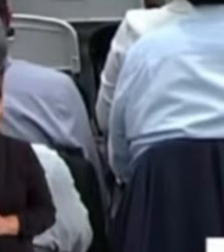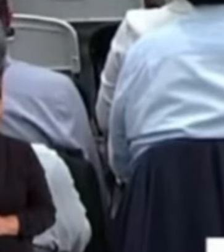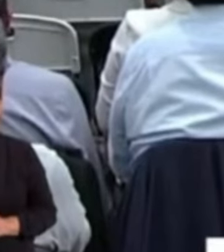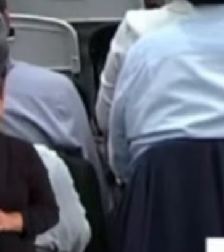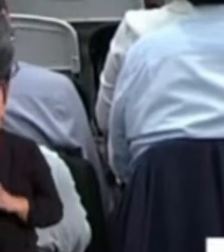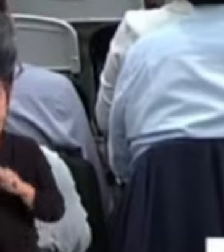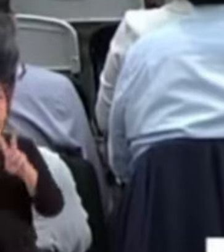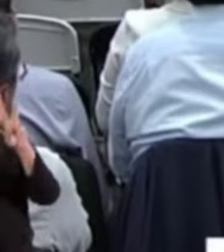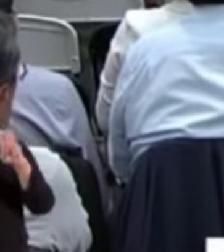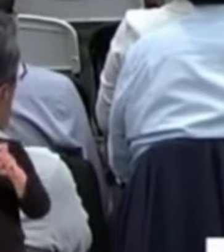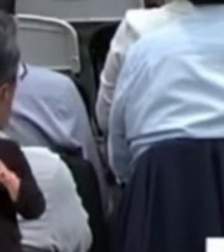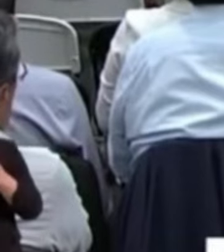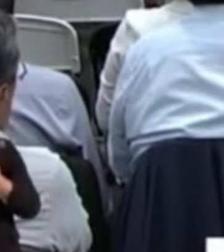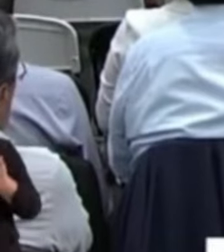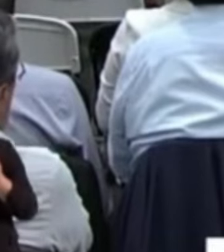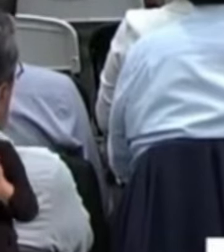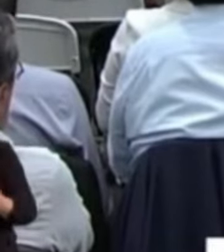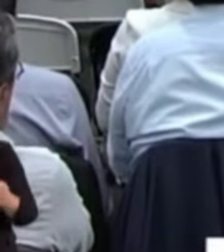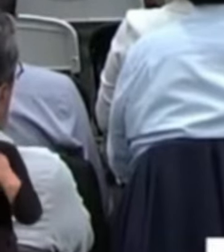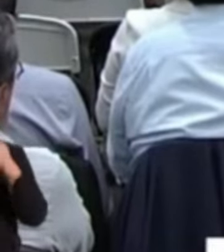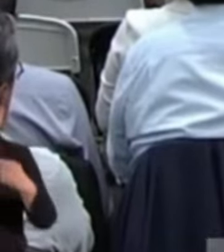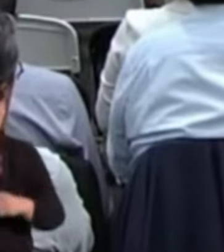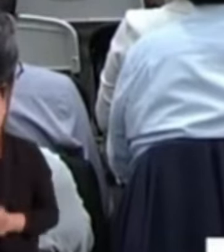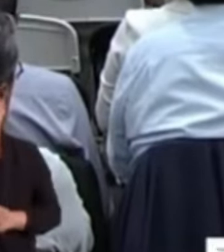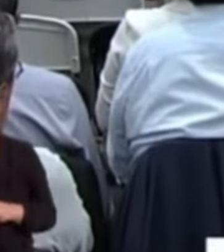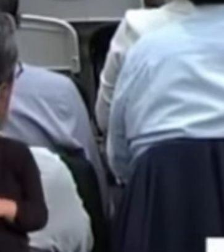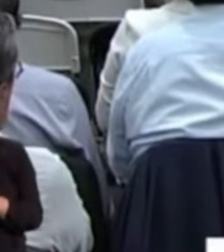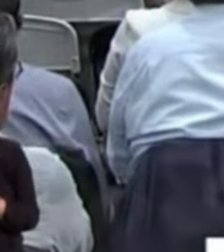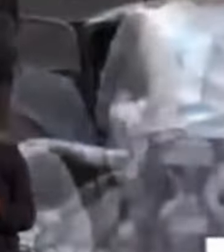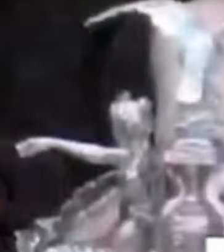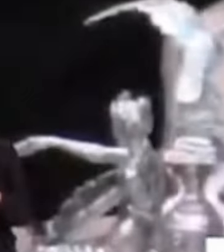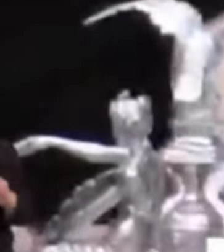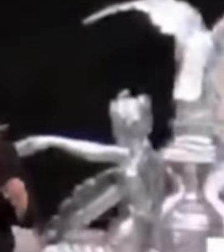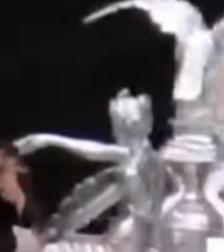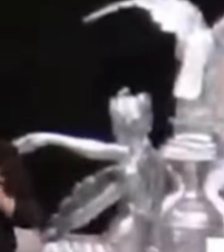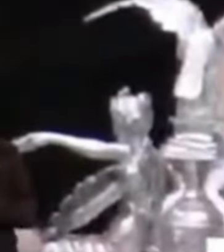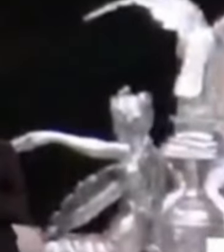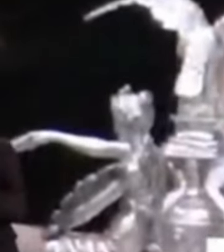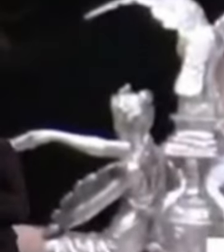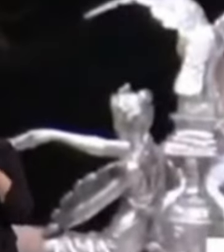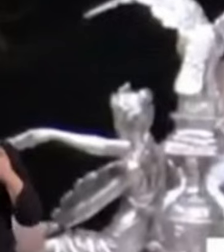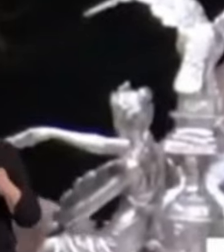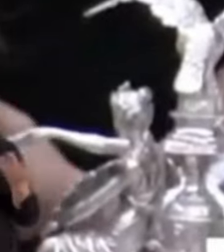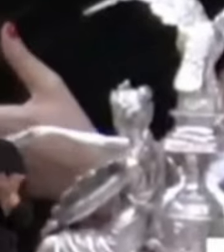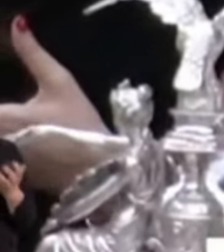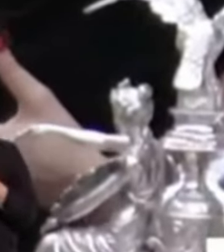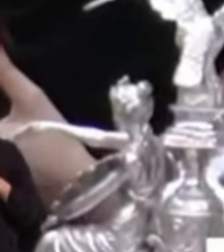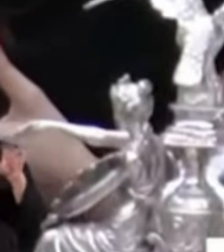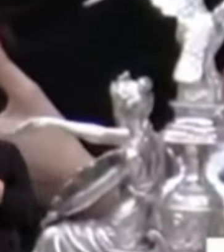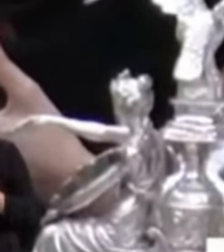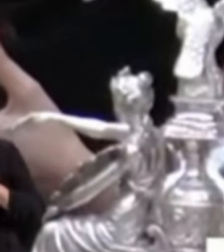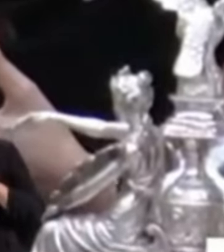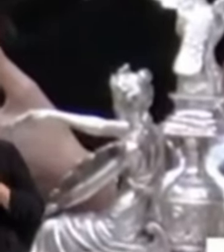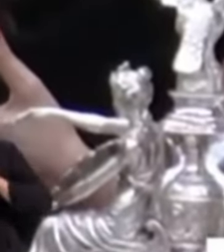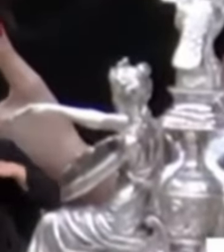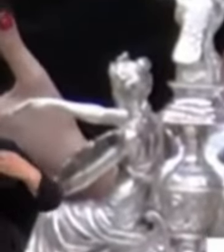Sinopsis del dictamen a discusión. Establece un proceso de elección por voto popular para magistrado o magistrados de circuito,